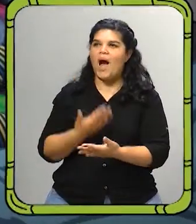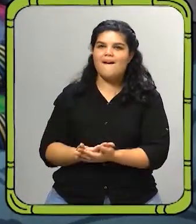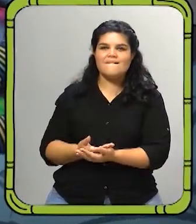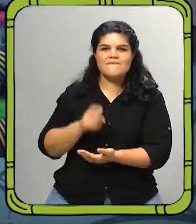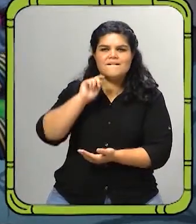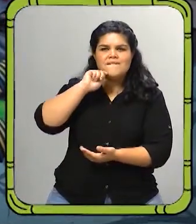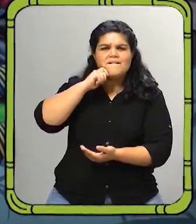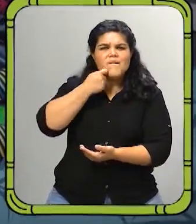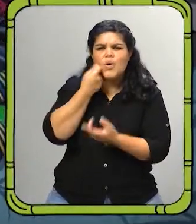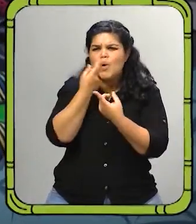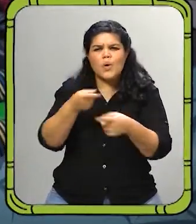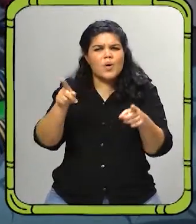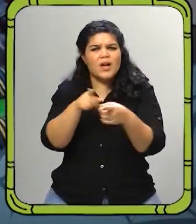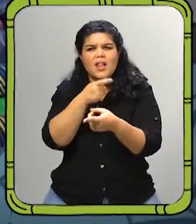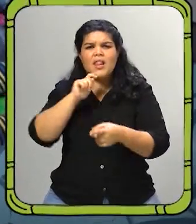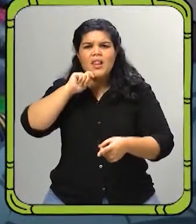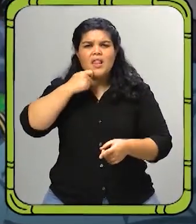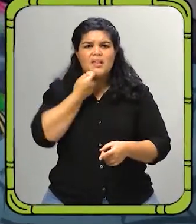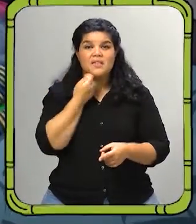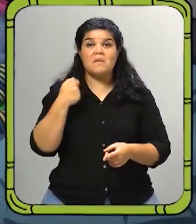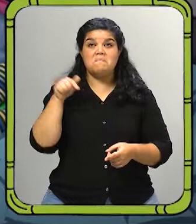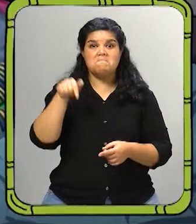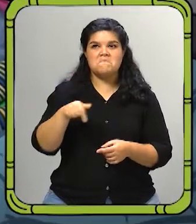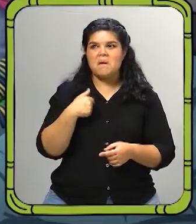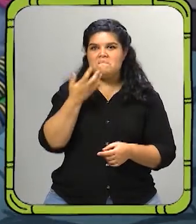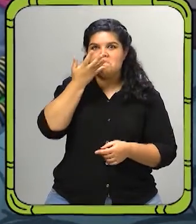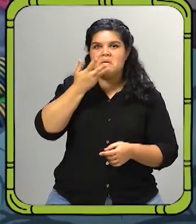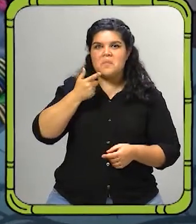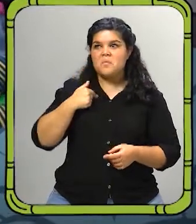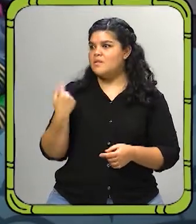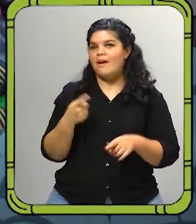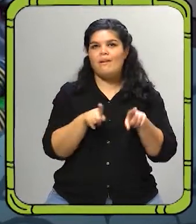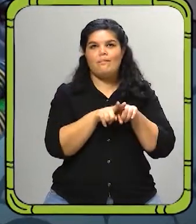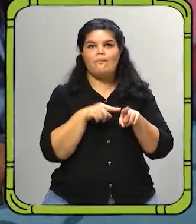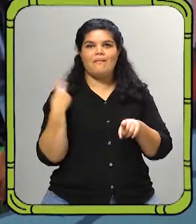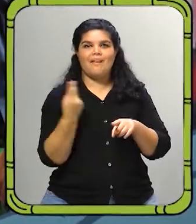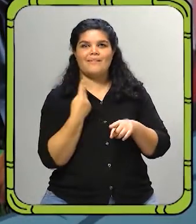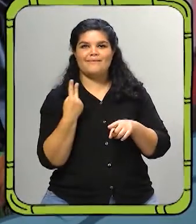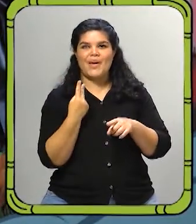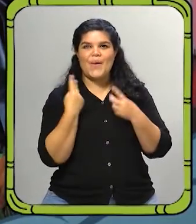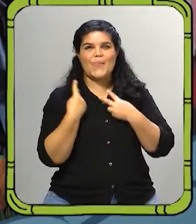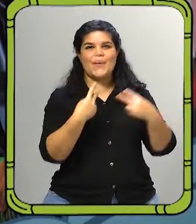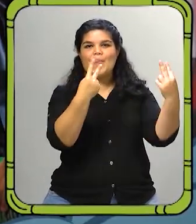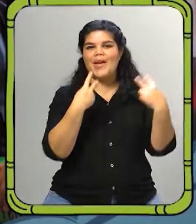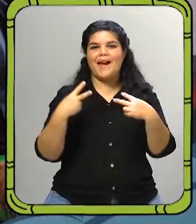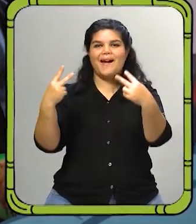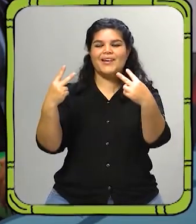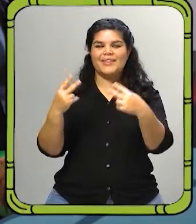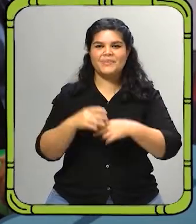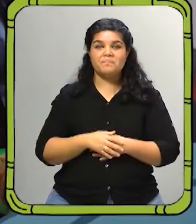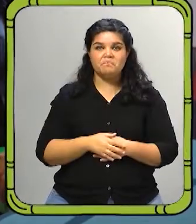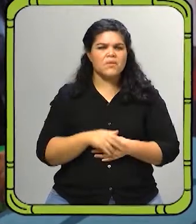Hoy comienza. Y habla de viajar, que a nosotros nos encanta. Como nosotros que viajamos. Qué bueno. ¿Y vos tenías algún artista favorito